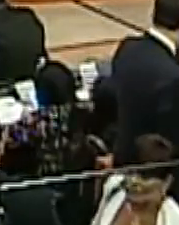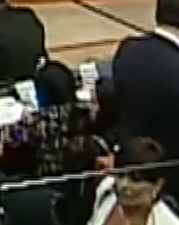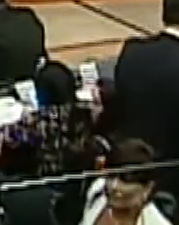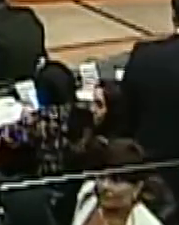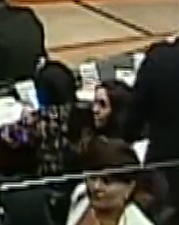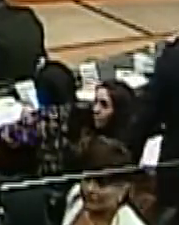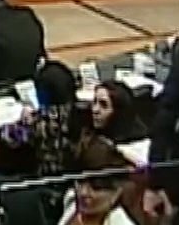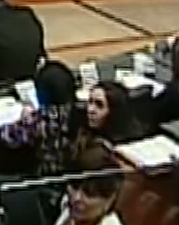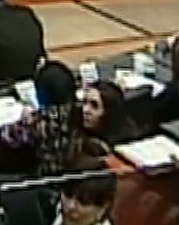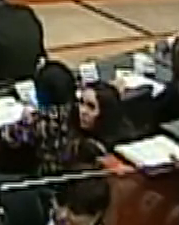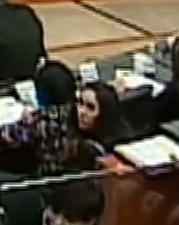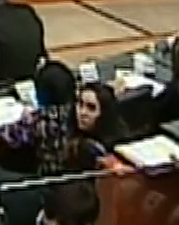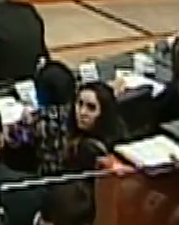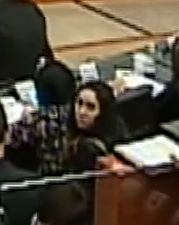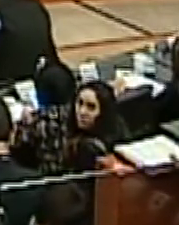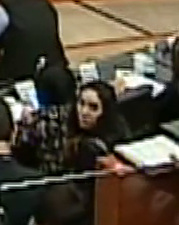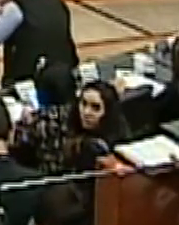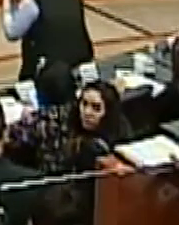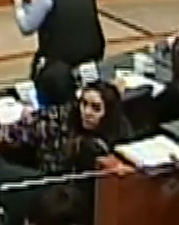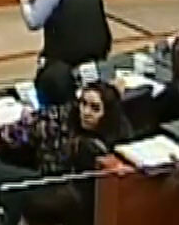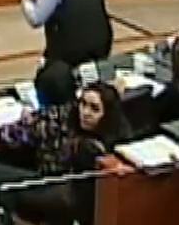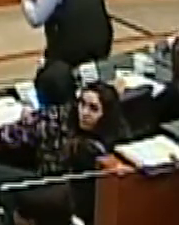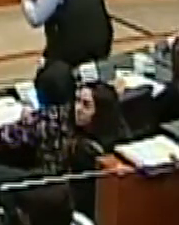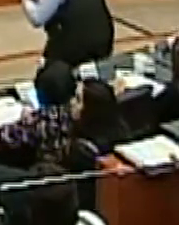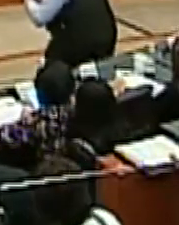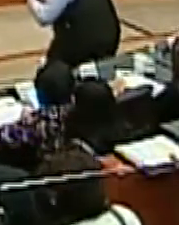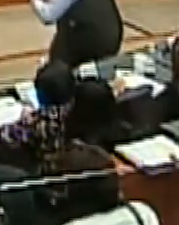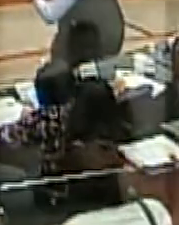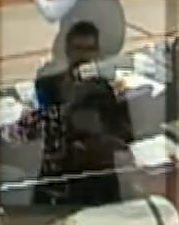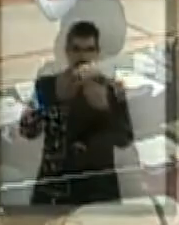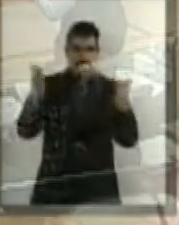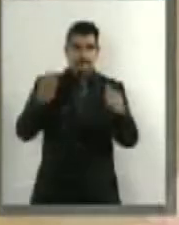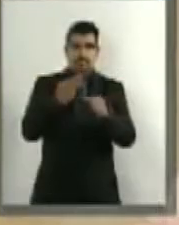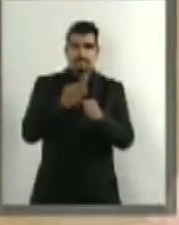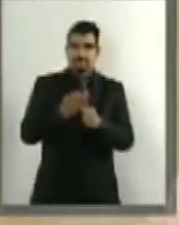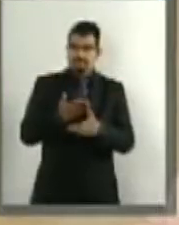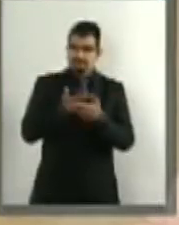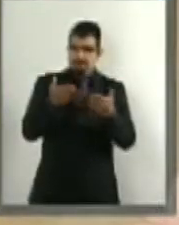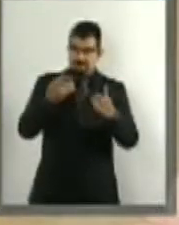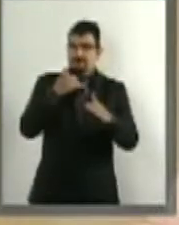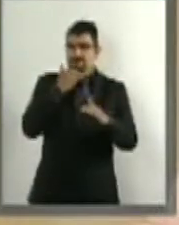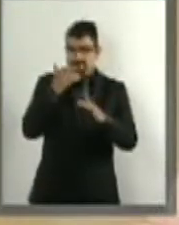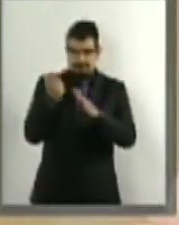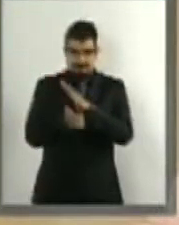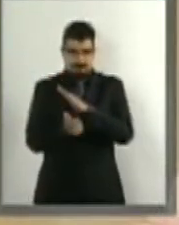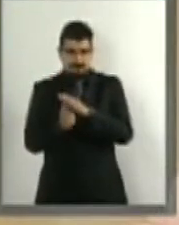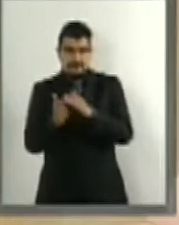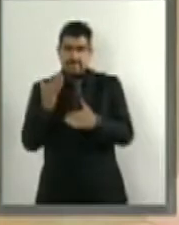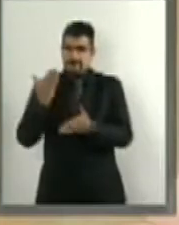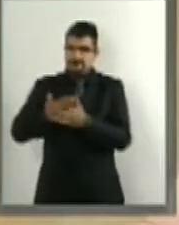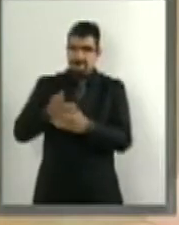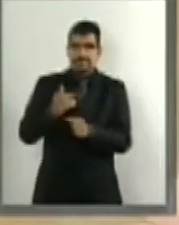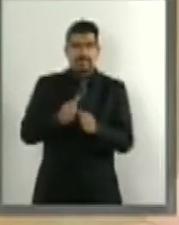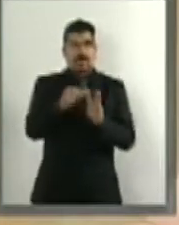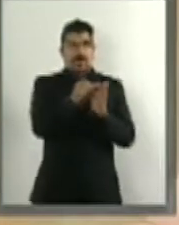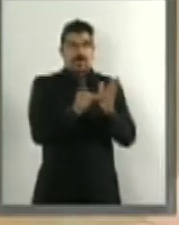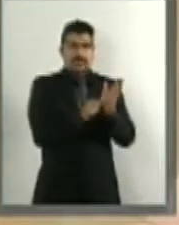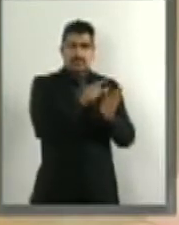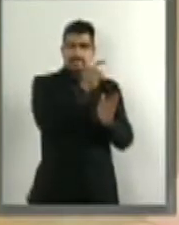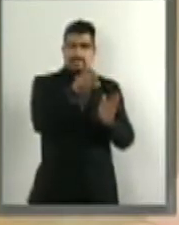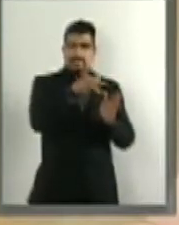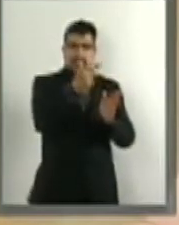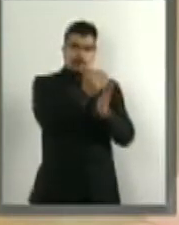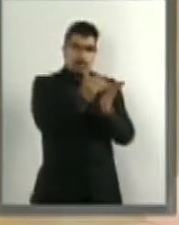vale repasar que la creación del Sistema Nacional Anticorrupción y en particular la reforma al artículo 113 de